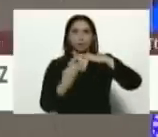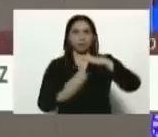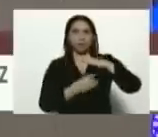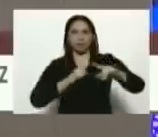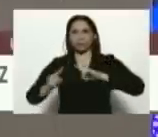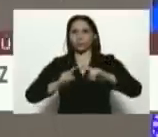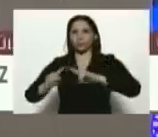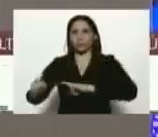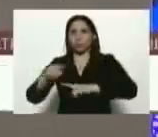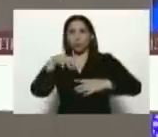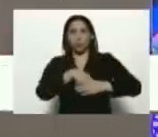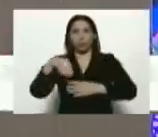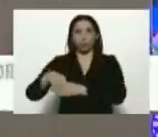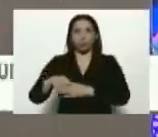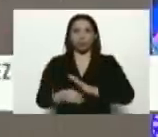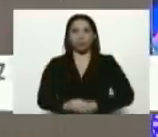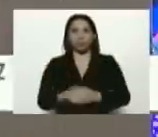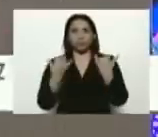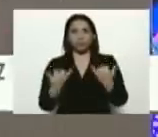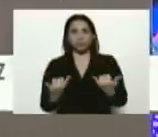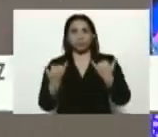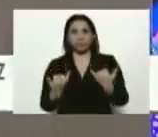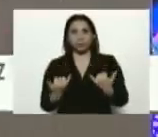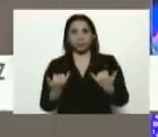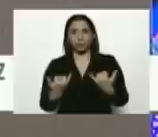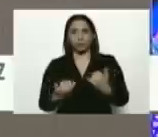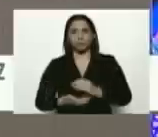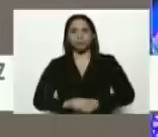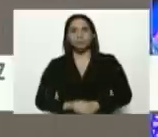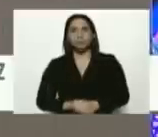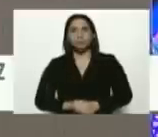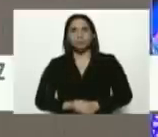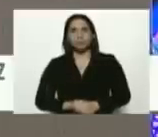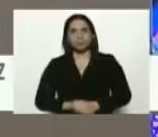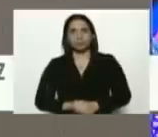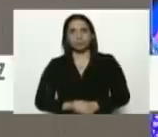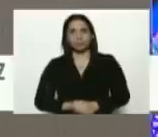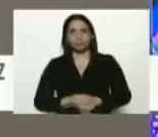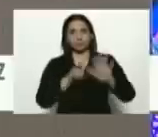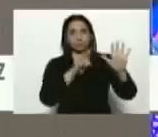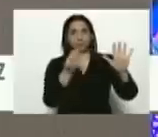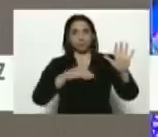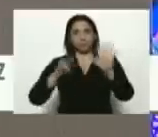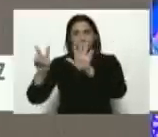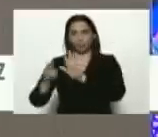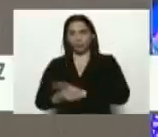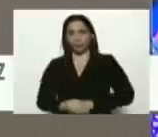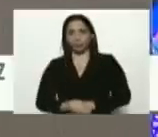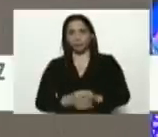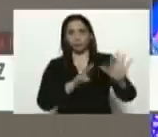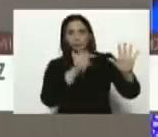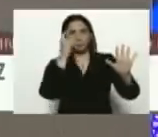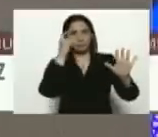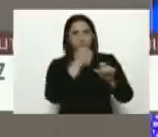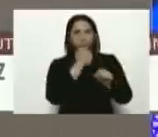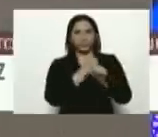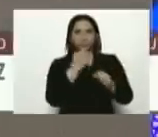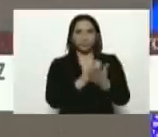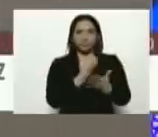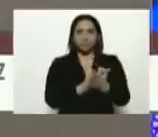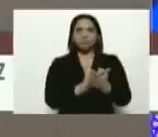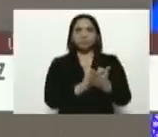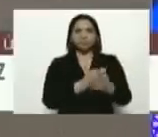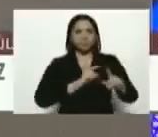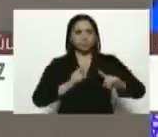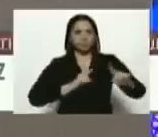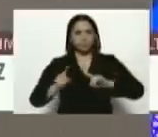la cuarentena, ahora en un proceso de 7x7, de 7 días de reanudación